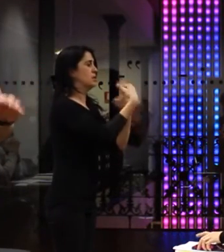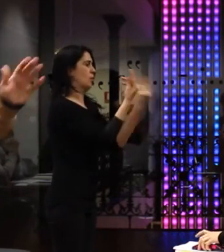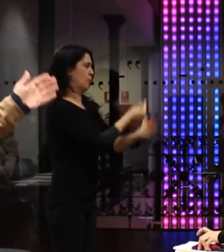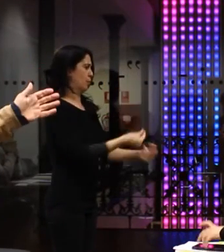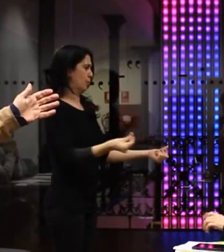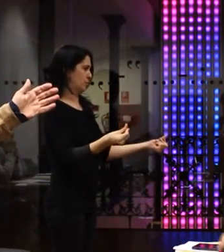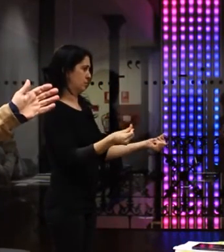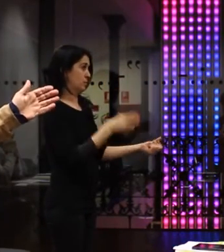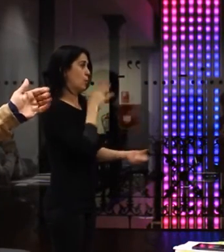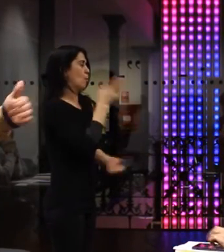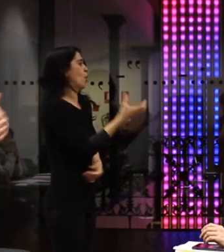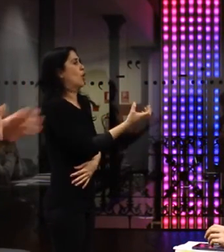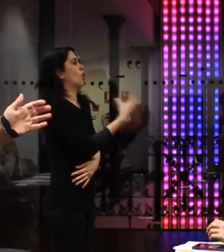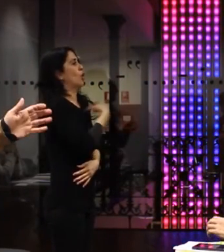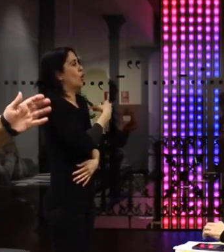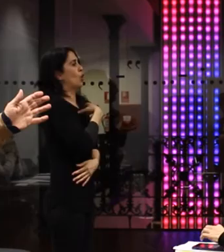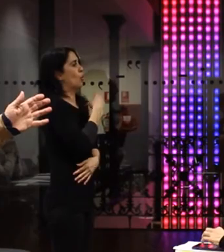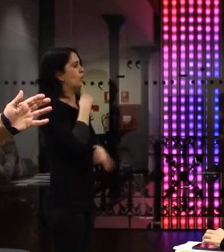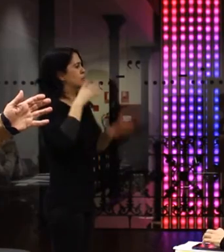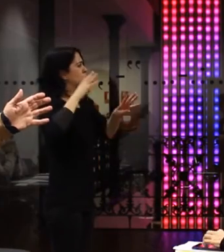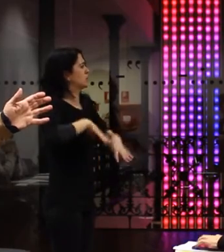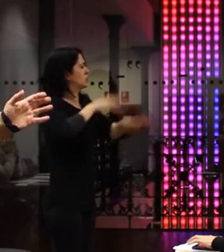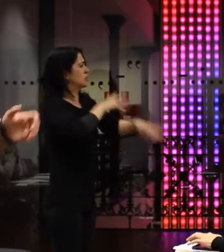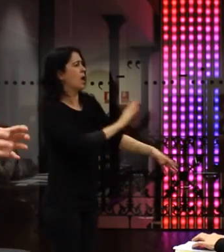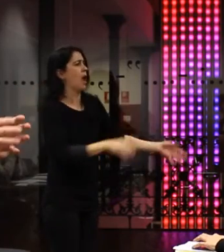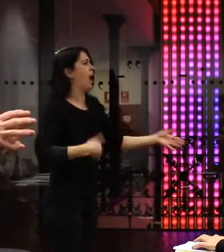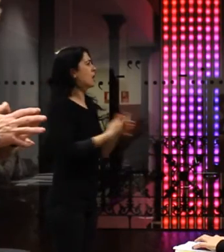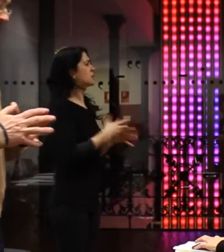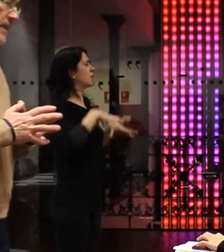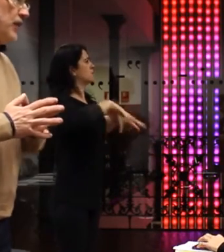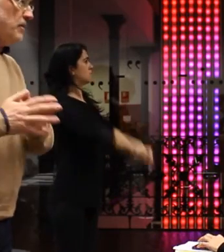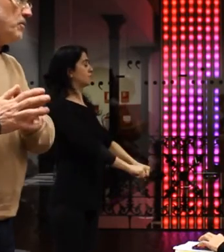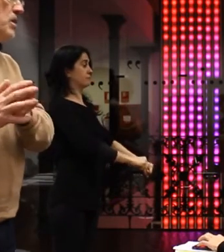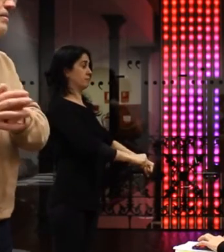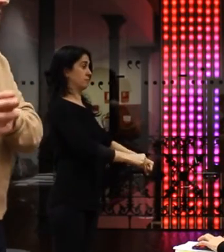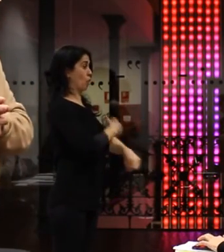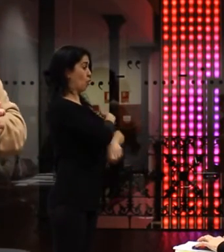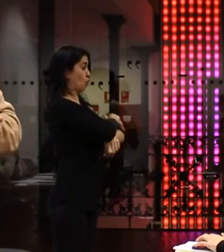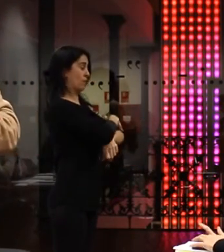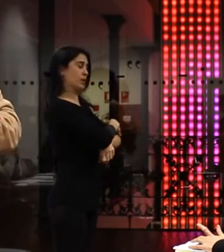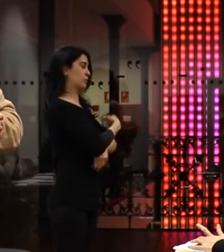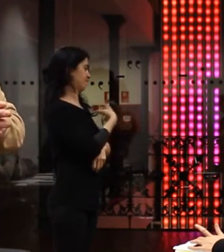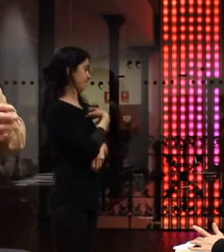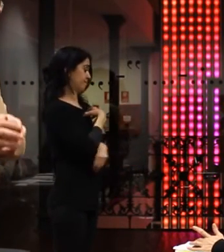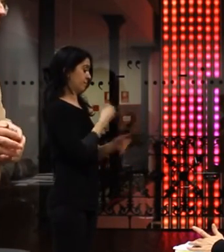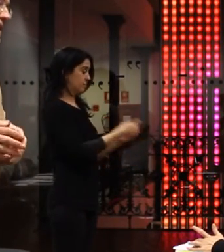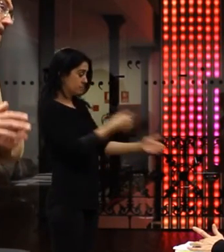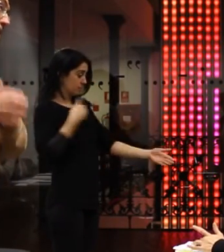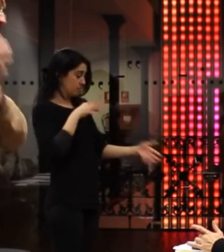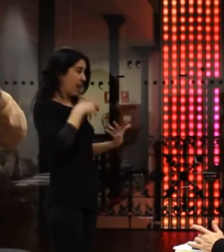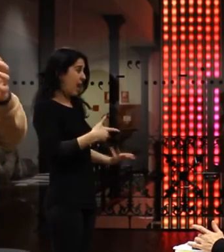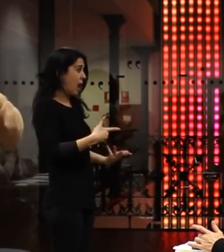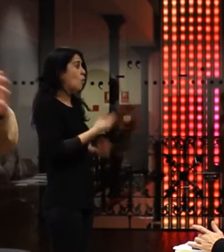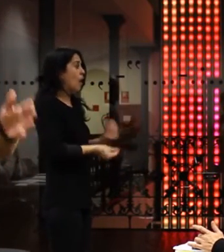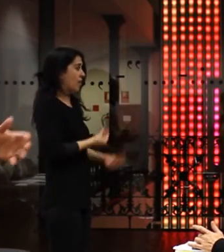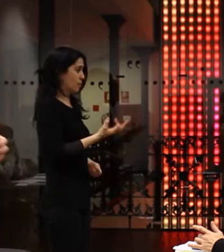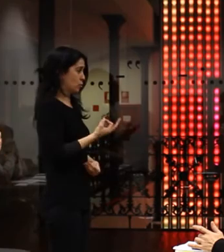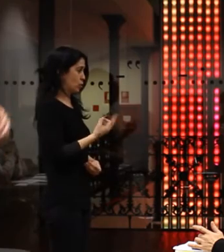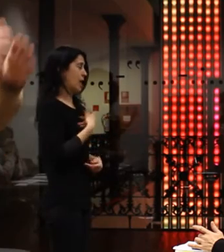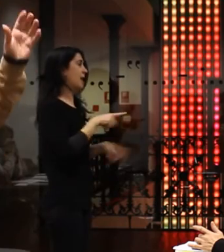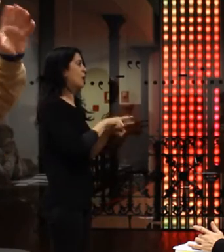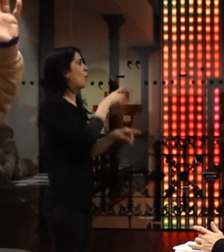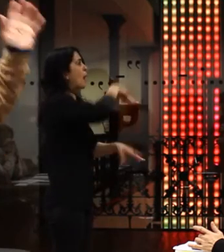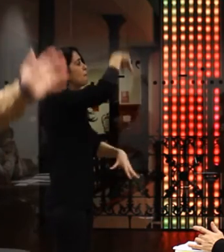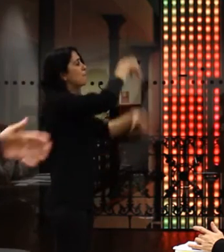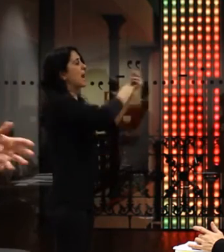a tomar el Palacio de Invierno, habrá que hacer algo mientras tanto. Entonces, hasta que tomemos el Palacio de Invierno, si es que existe el Palacio de